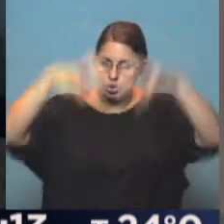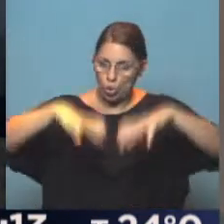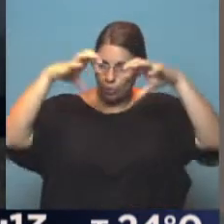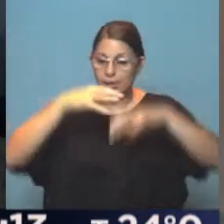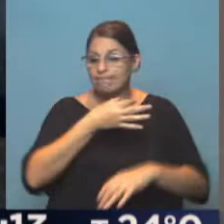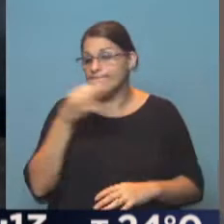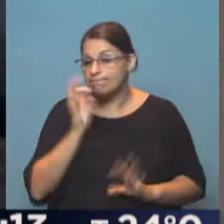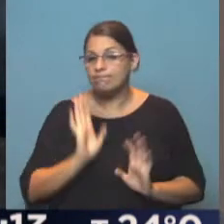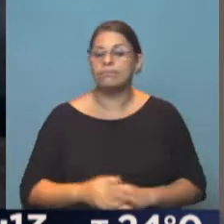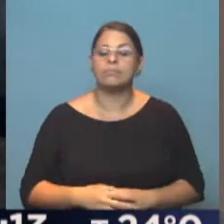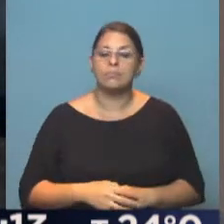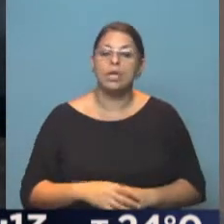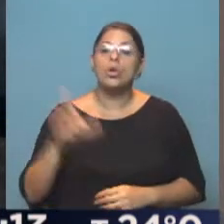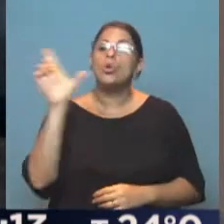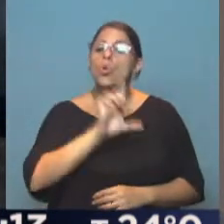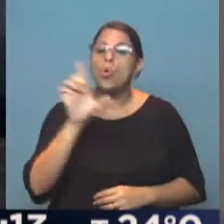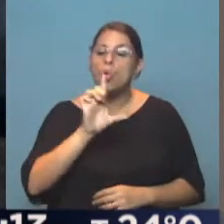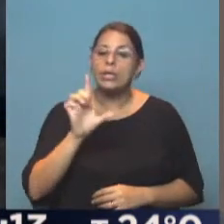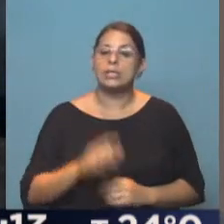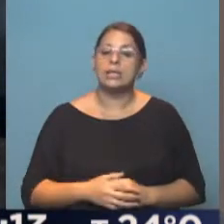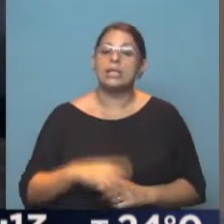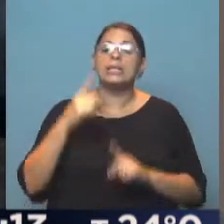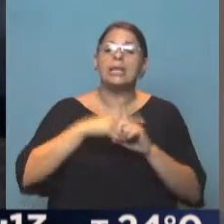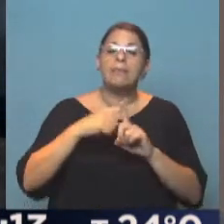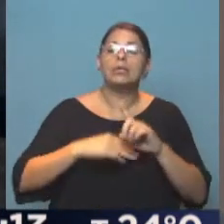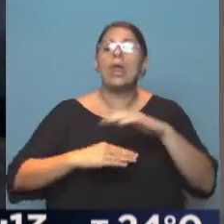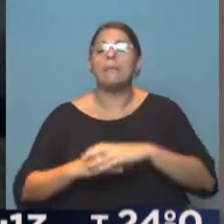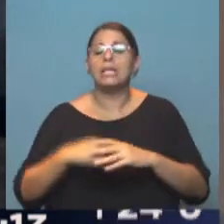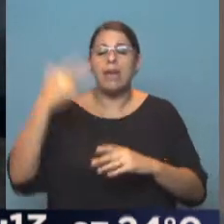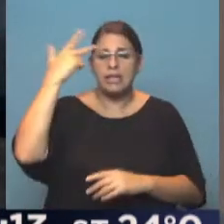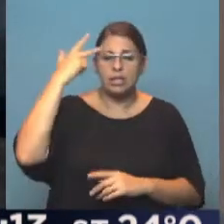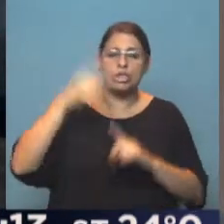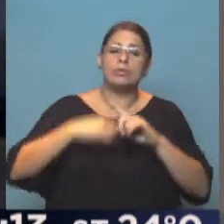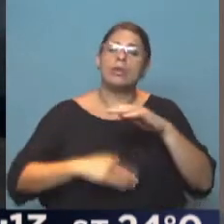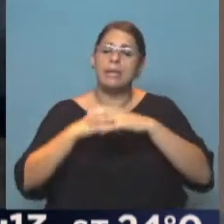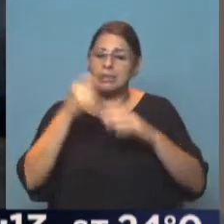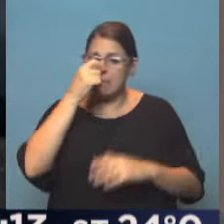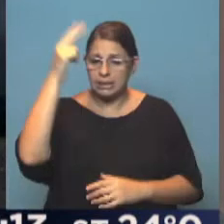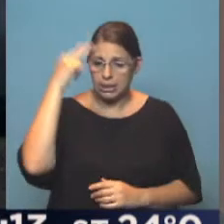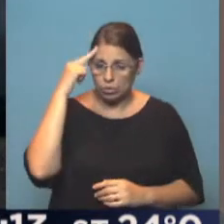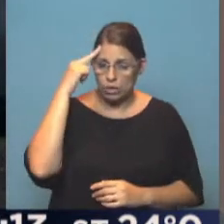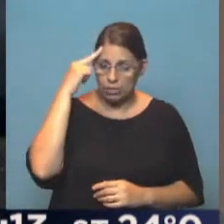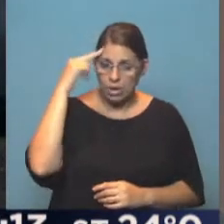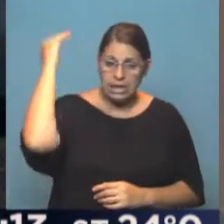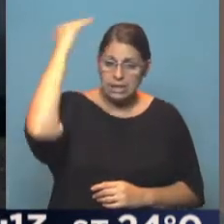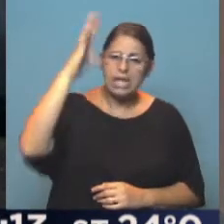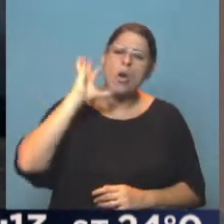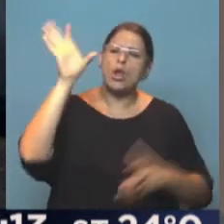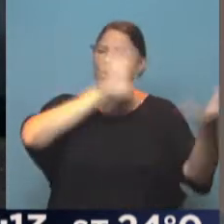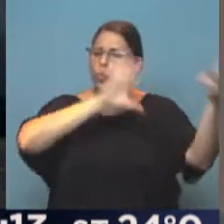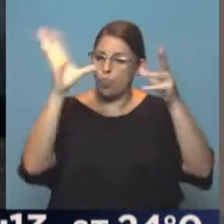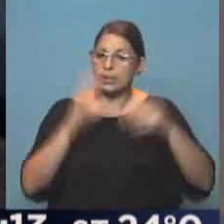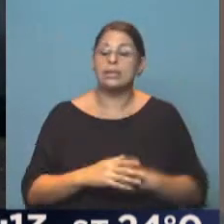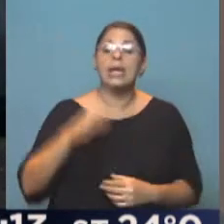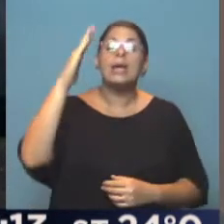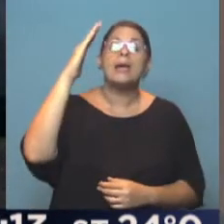es. Vamos a ver qué es lo que ocurre el lunes. Vamos a tener una temperatura mínima de 18 grados, máxima de 29, el cielo algo nublado.